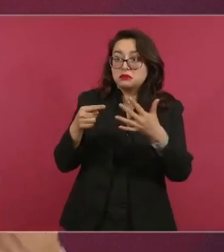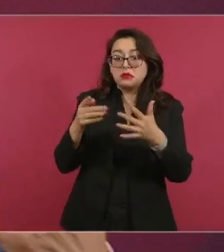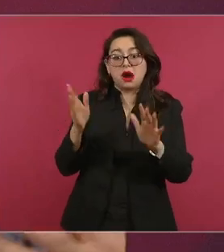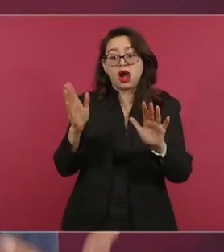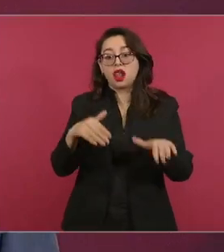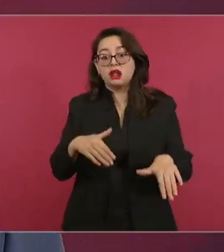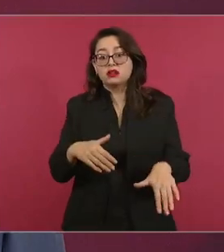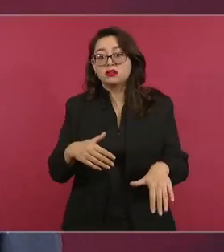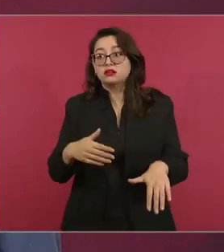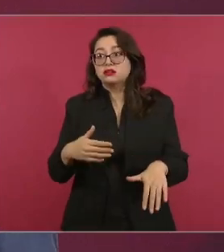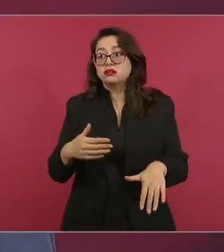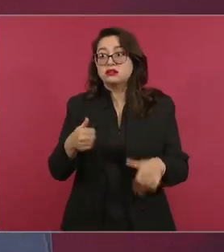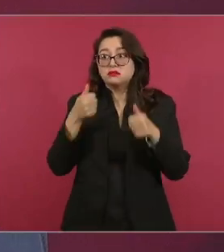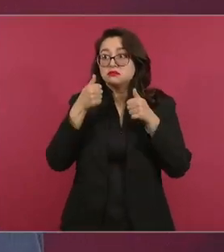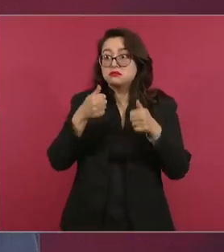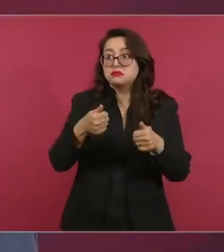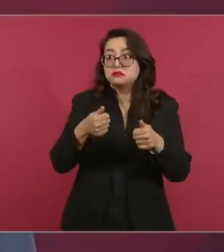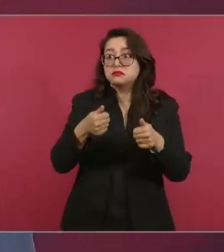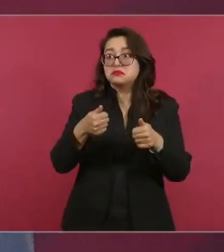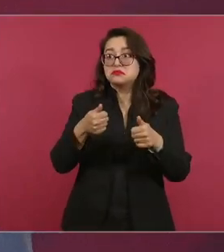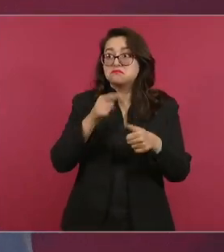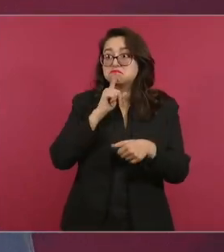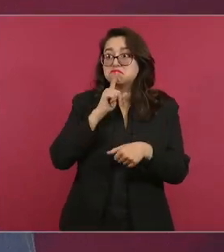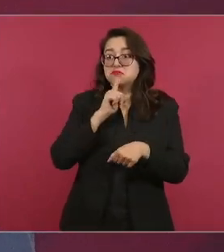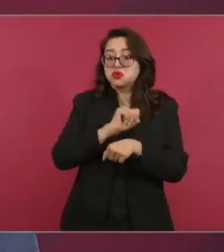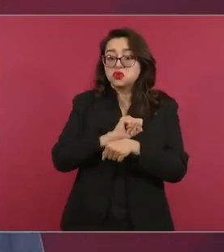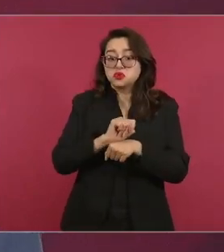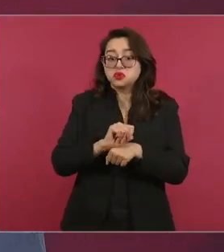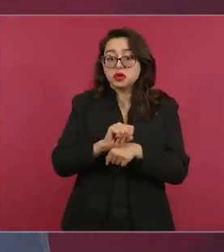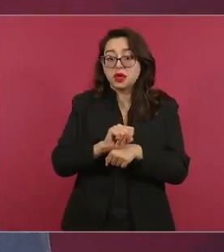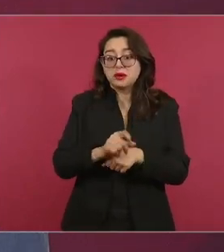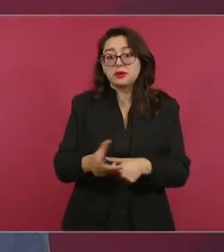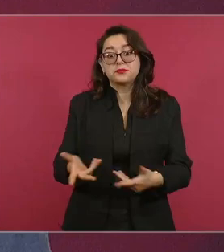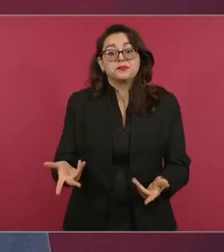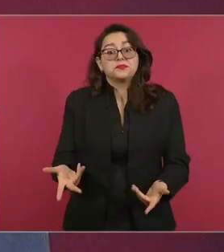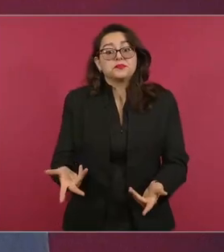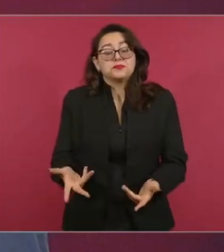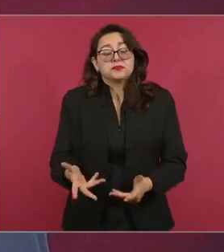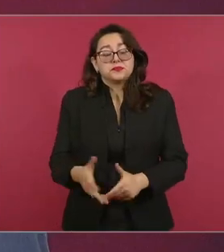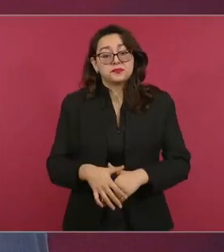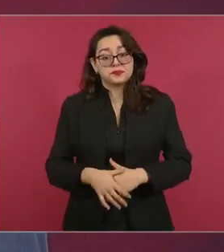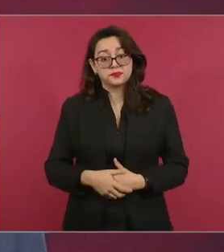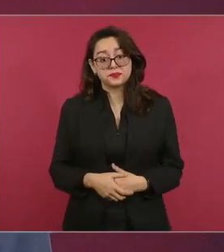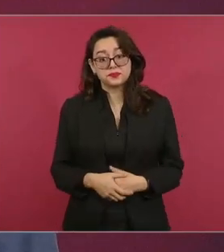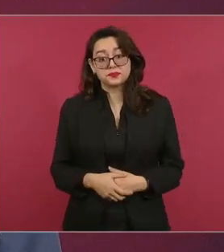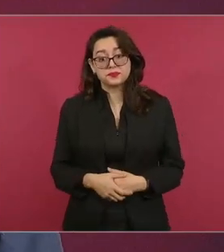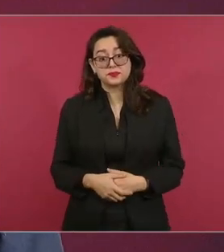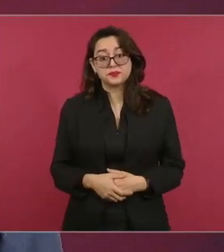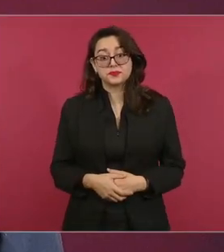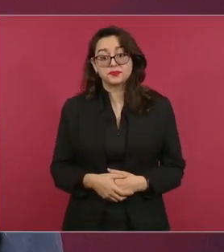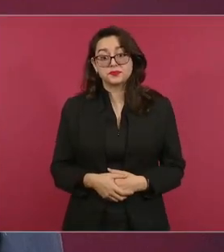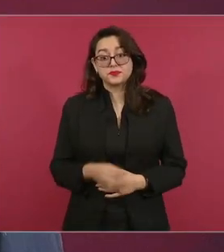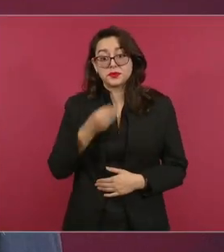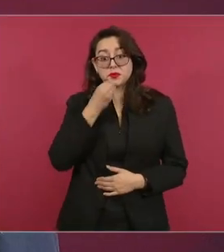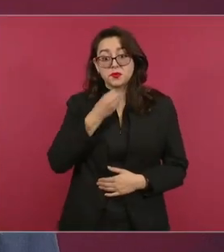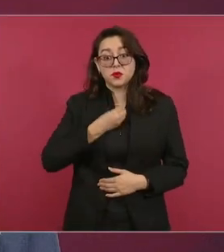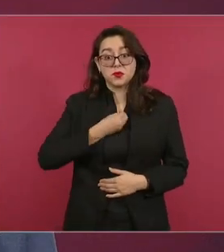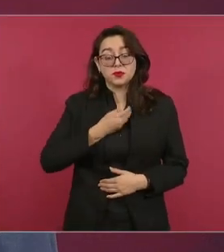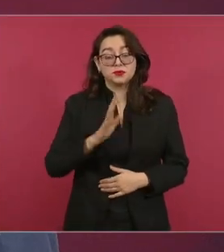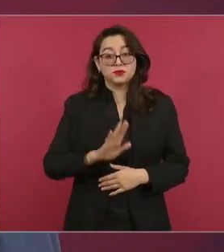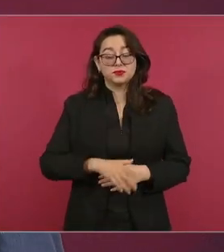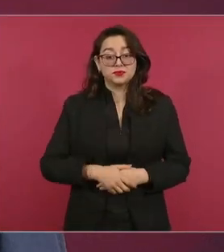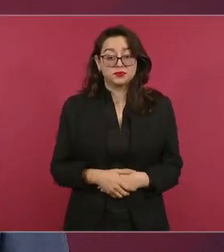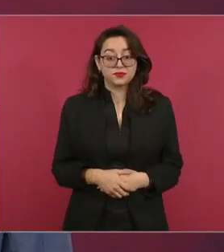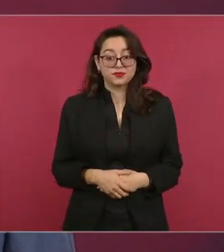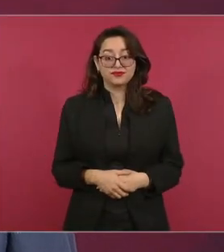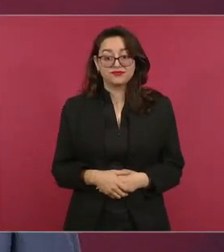Claro que a los conservadores no les gustó